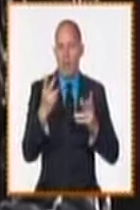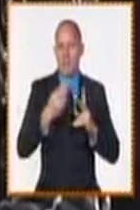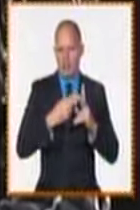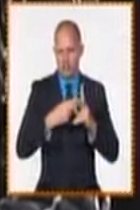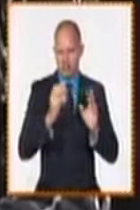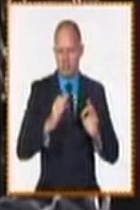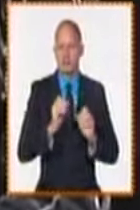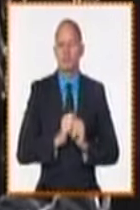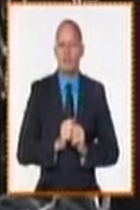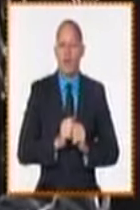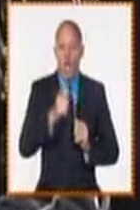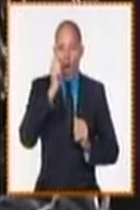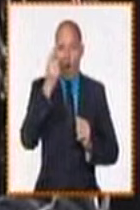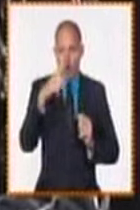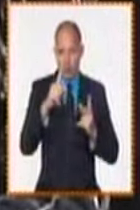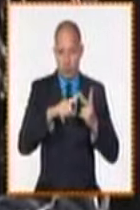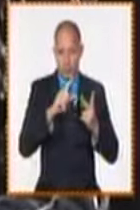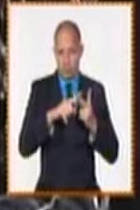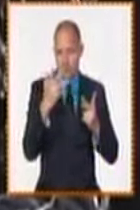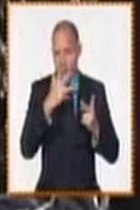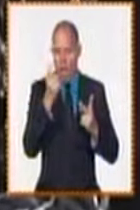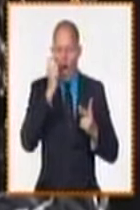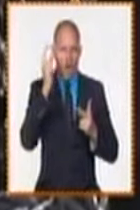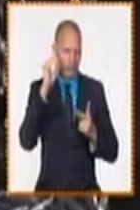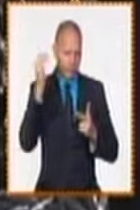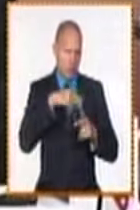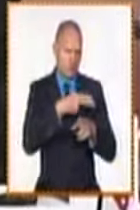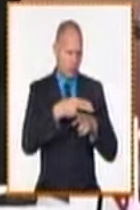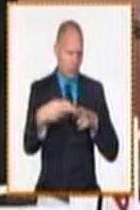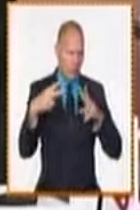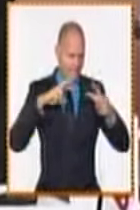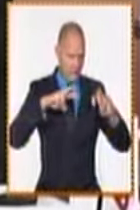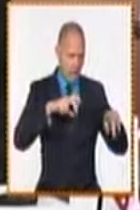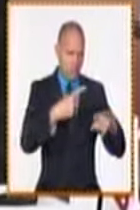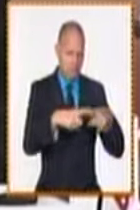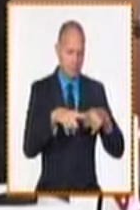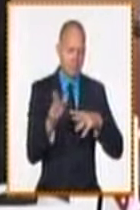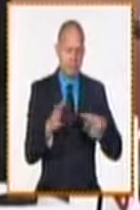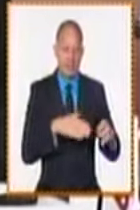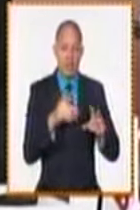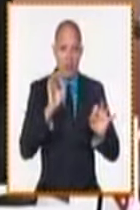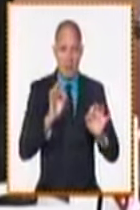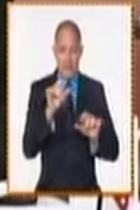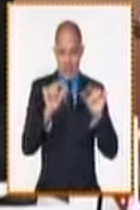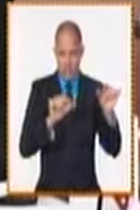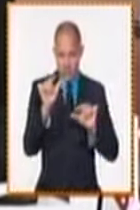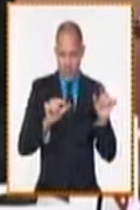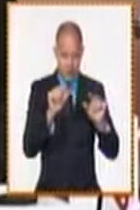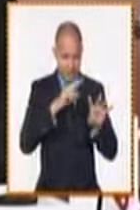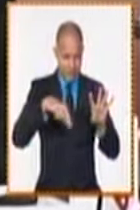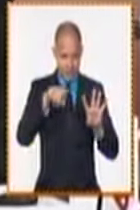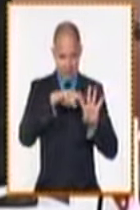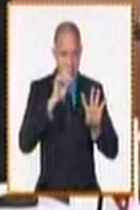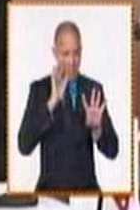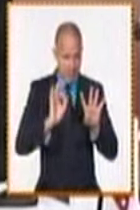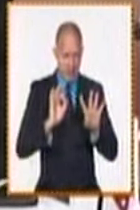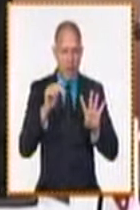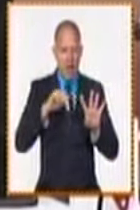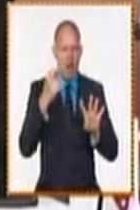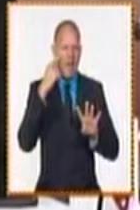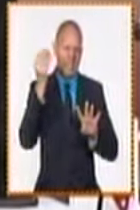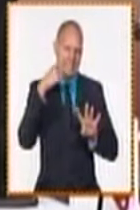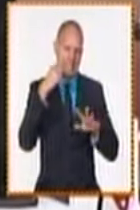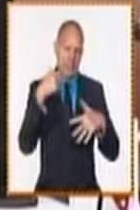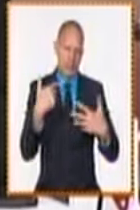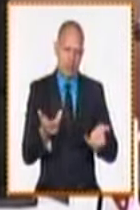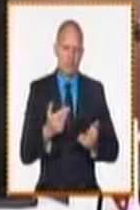Daniel Naranjo Tamayo, historiador e investigador. Con ellos estaremos compartiendo esta mirada a la historia y al presente de